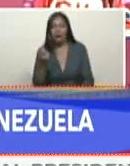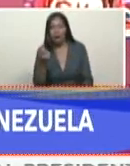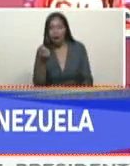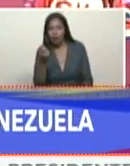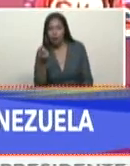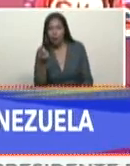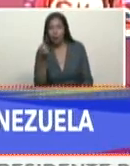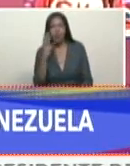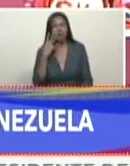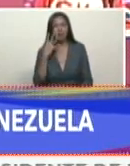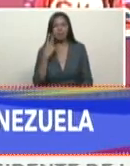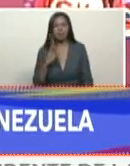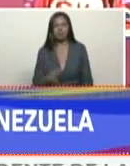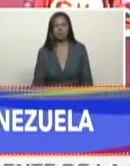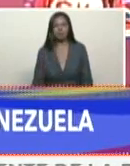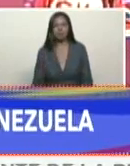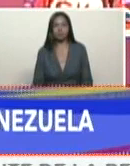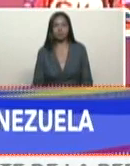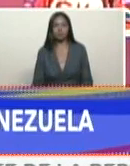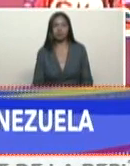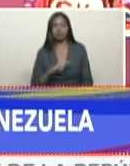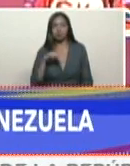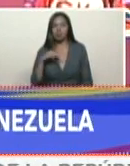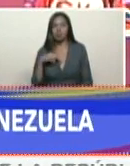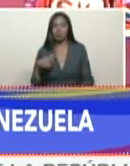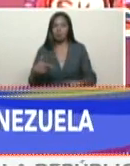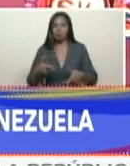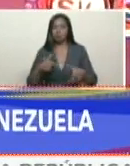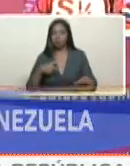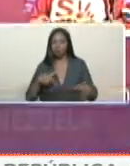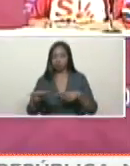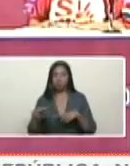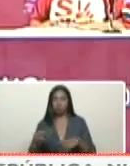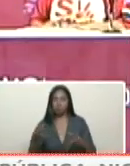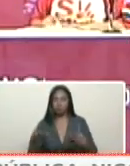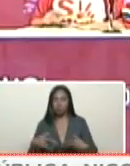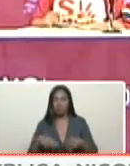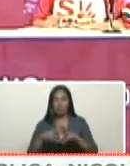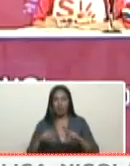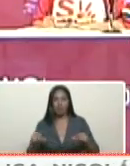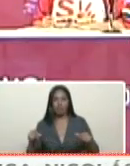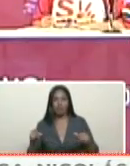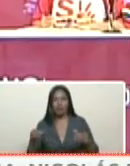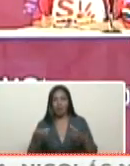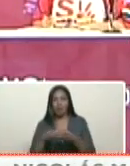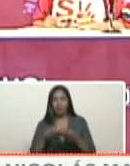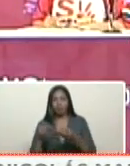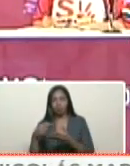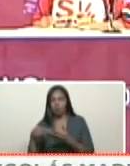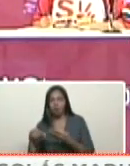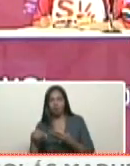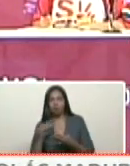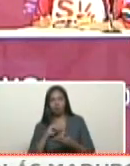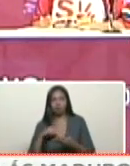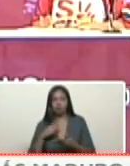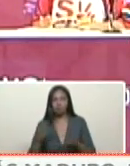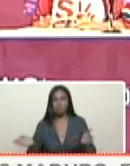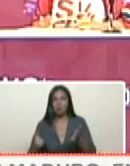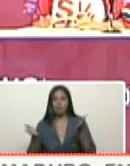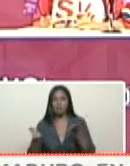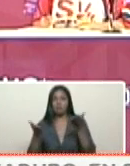ejemplo. Y estamos listos, si usted nos da las tierras, los equipos y los recursos para emprender